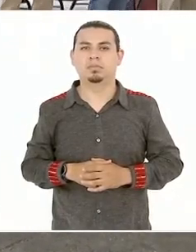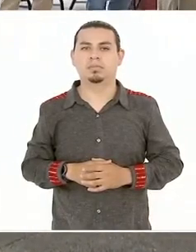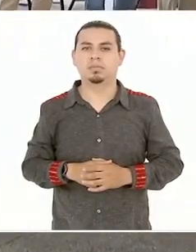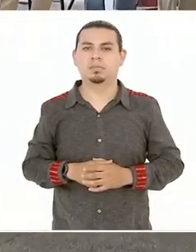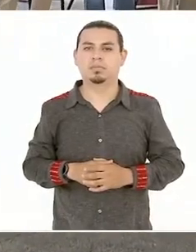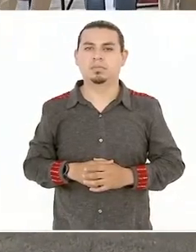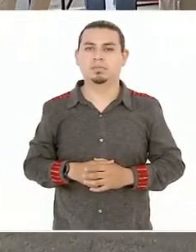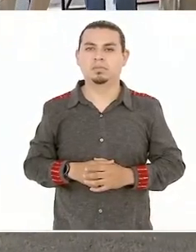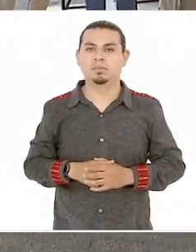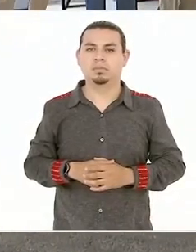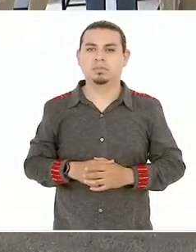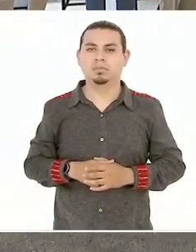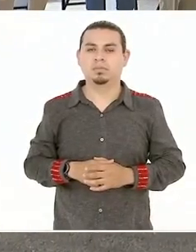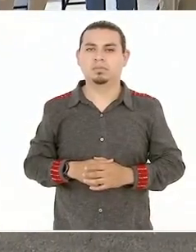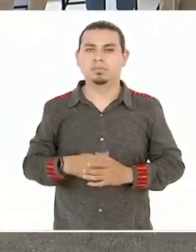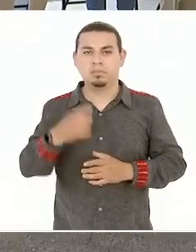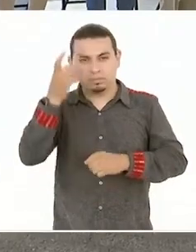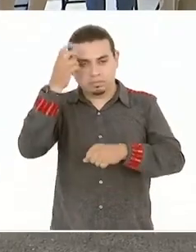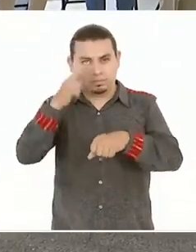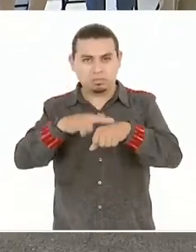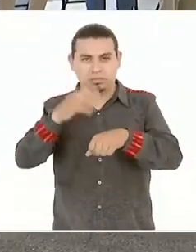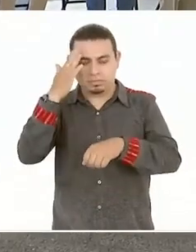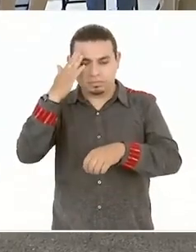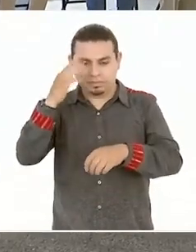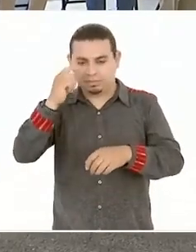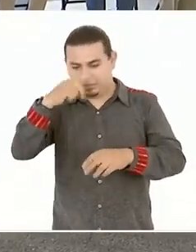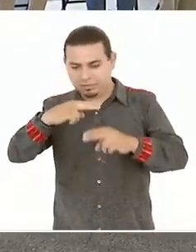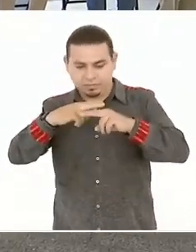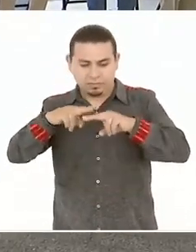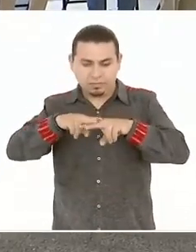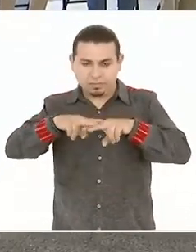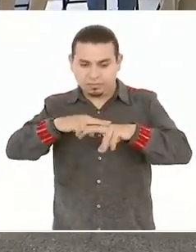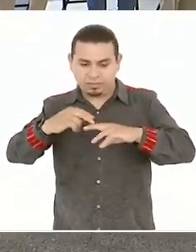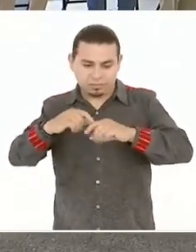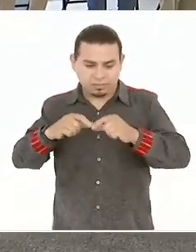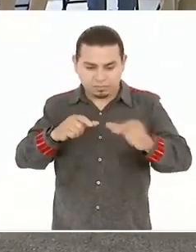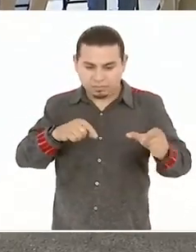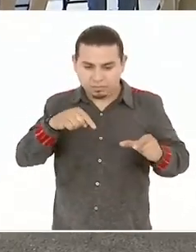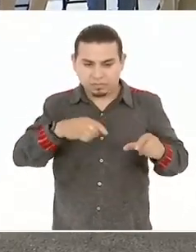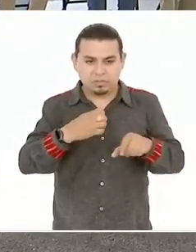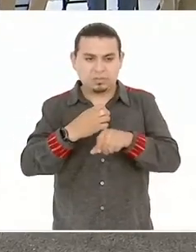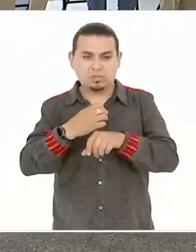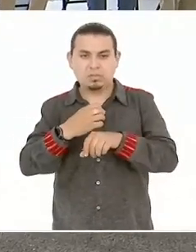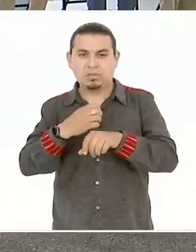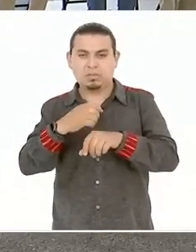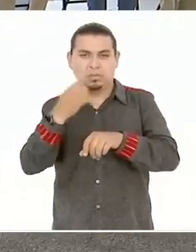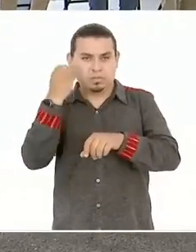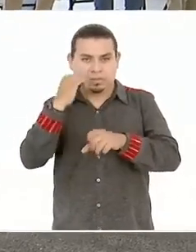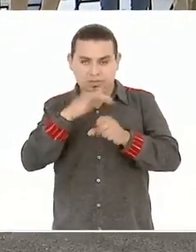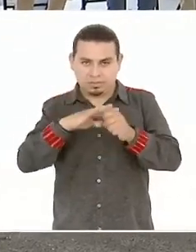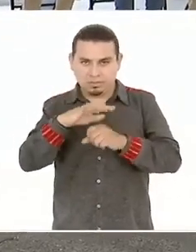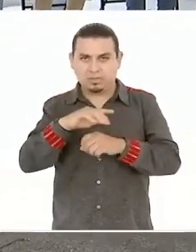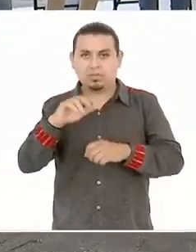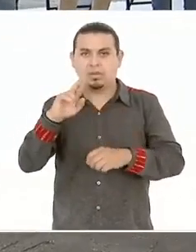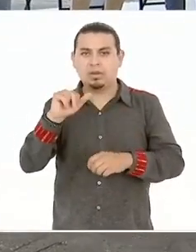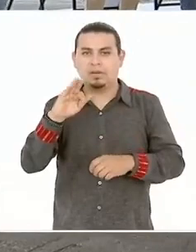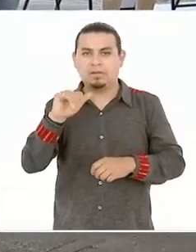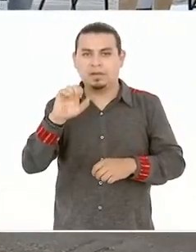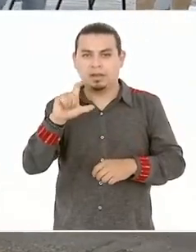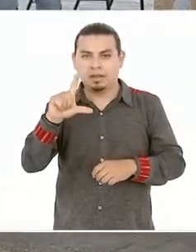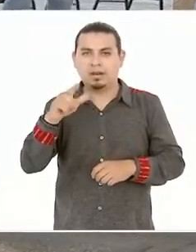Solicitamos la palabra al director general del Corredor Interoceánico del Istmo de Tehuantepec, licenciado Rafael Marín